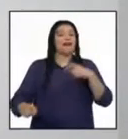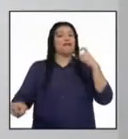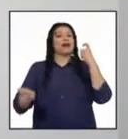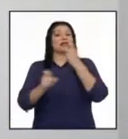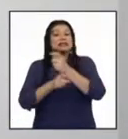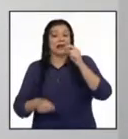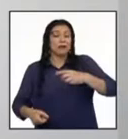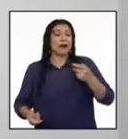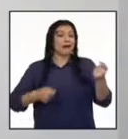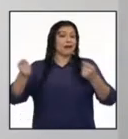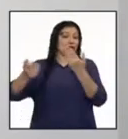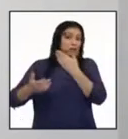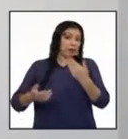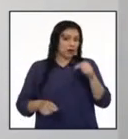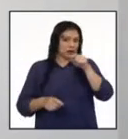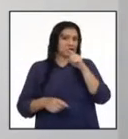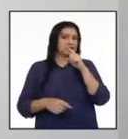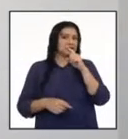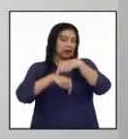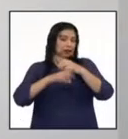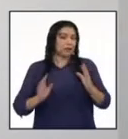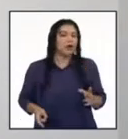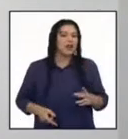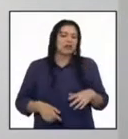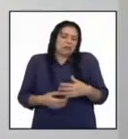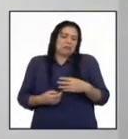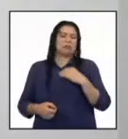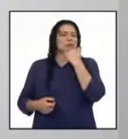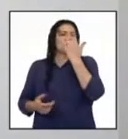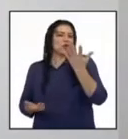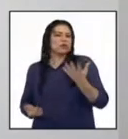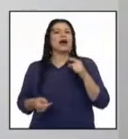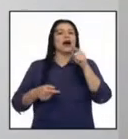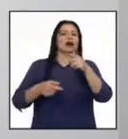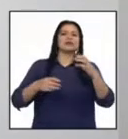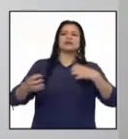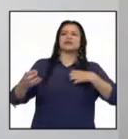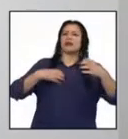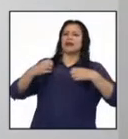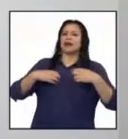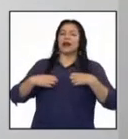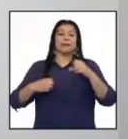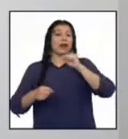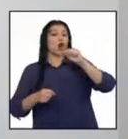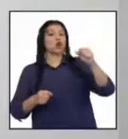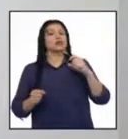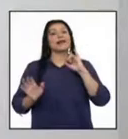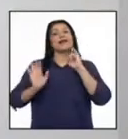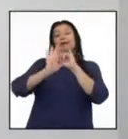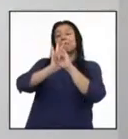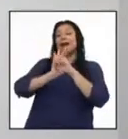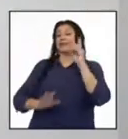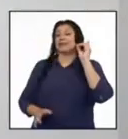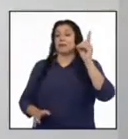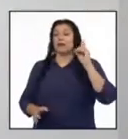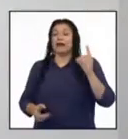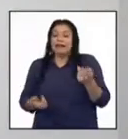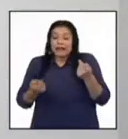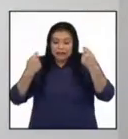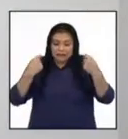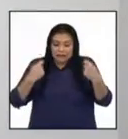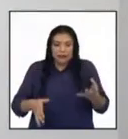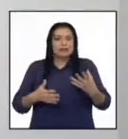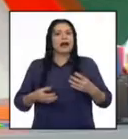al régimen. Su indiferencia ante esta demanda iba en contra de la imagen democrática que